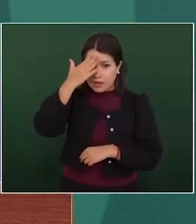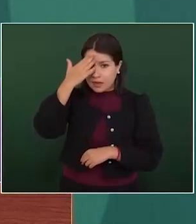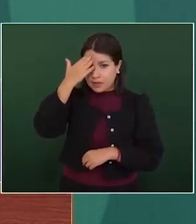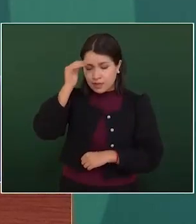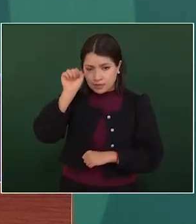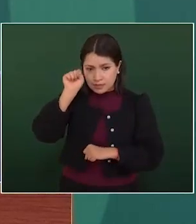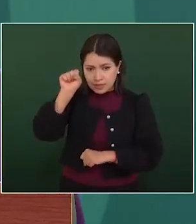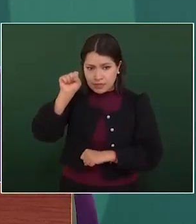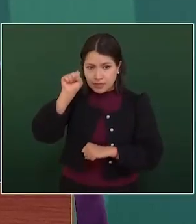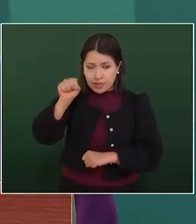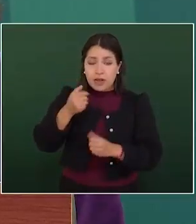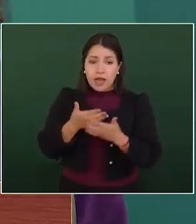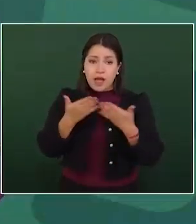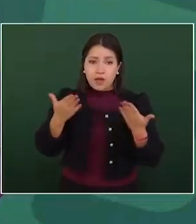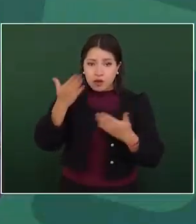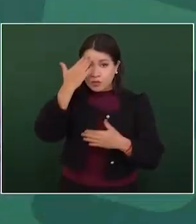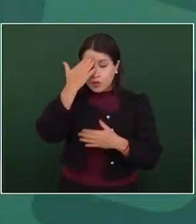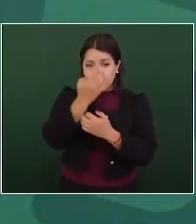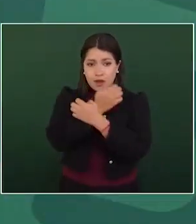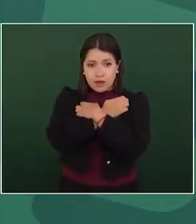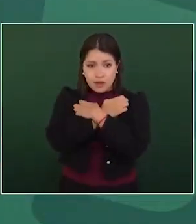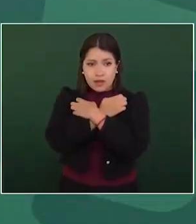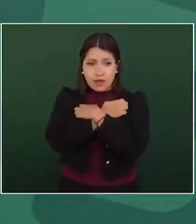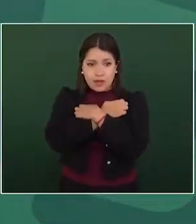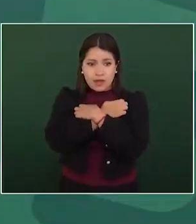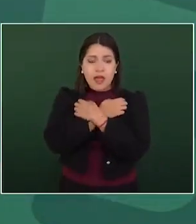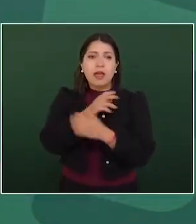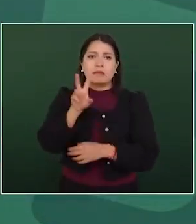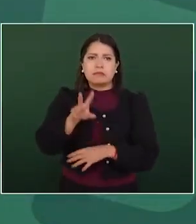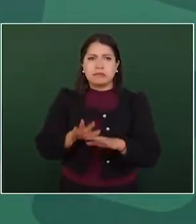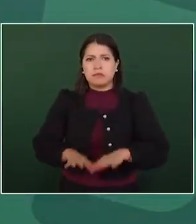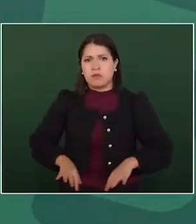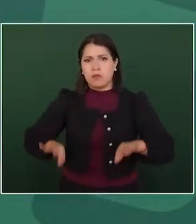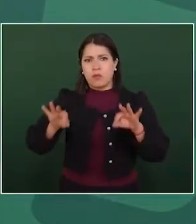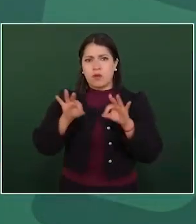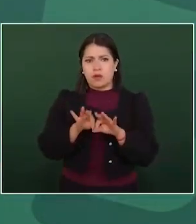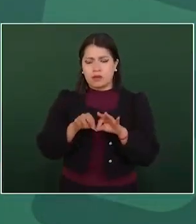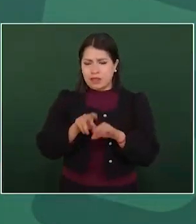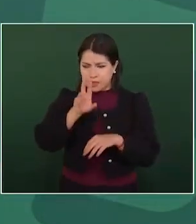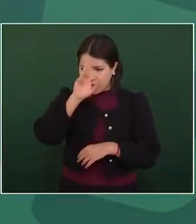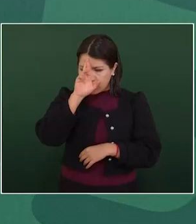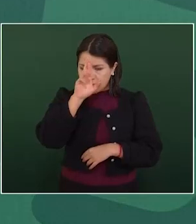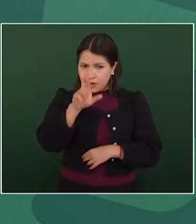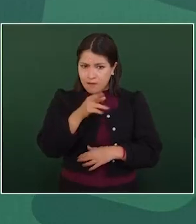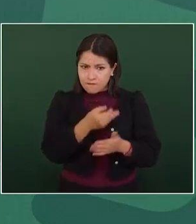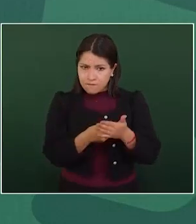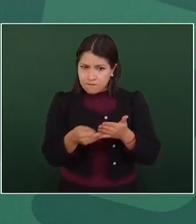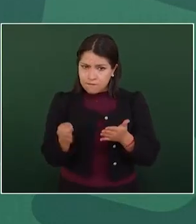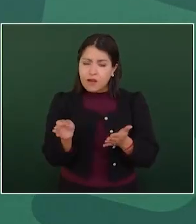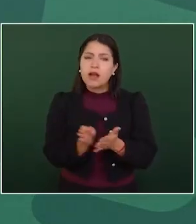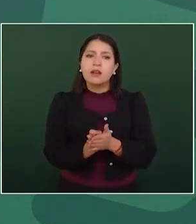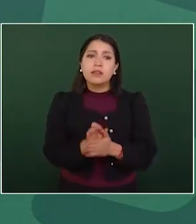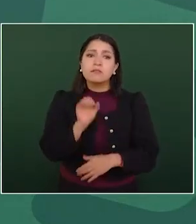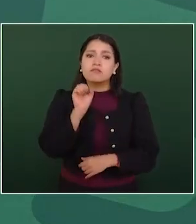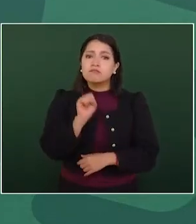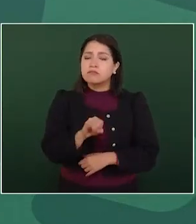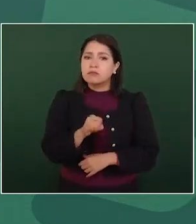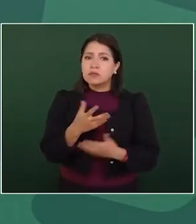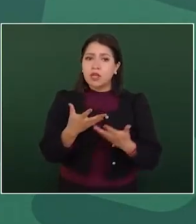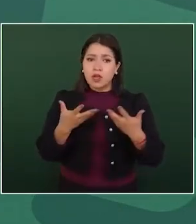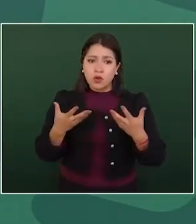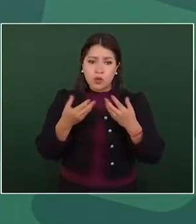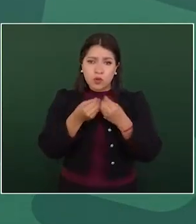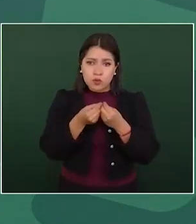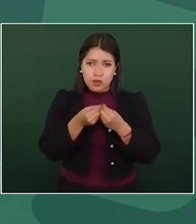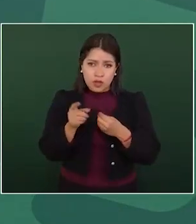autoridad educativa sin igual, sensible, sencilla, respetuosa y valiente. No llegamos juntas, pero